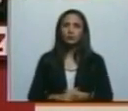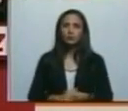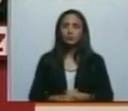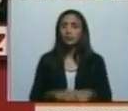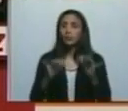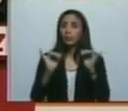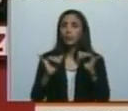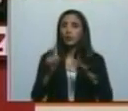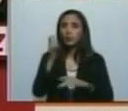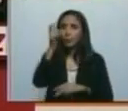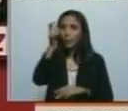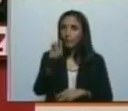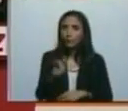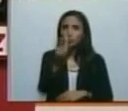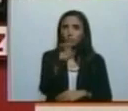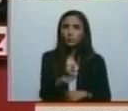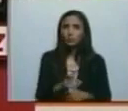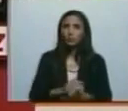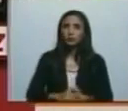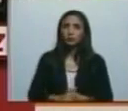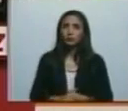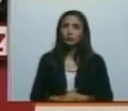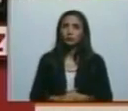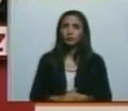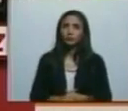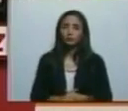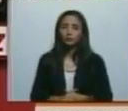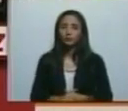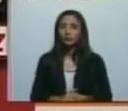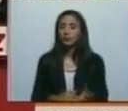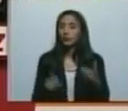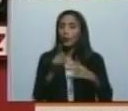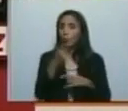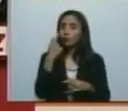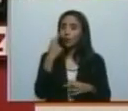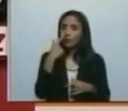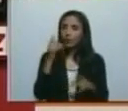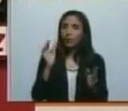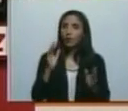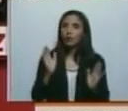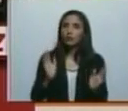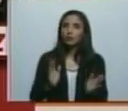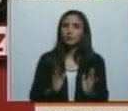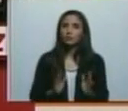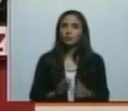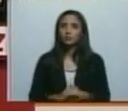gente. Luego, para que ustedes vean, dijeron que